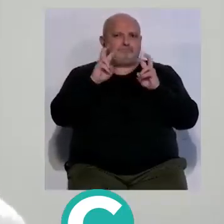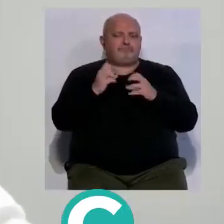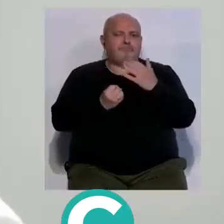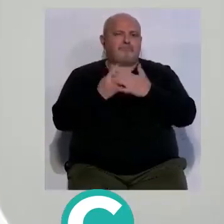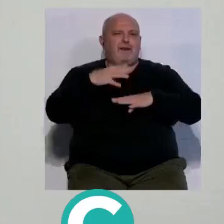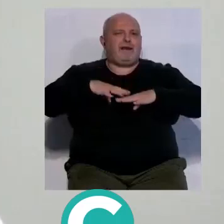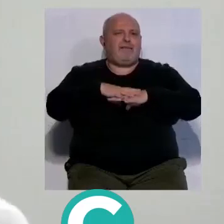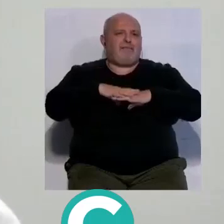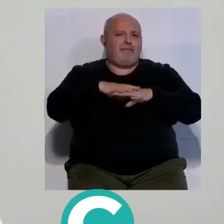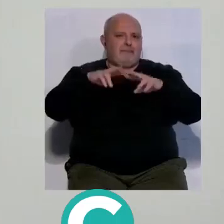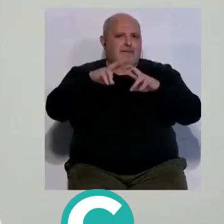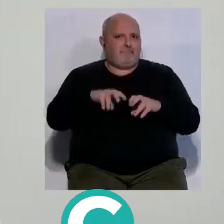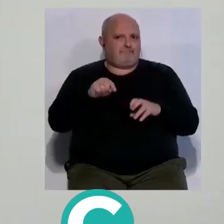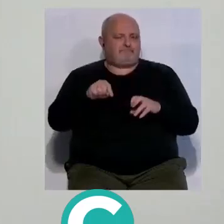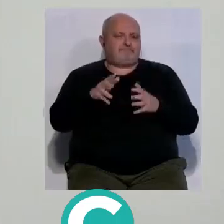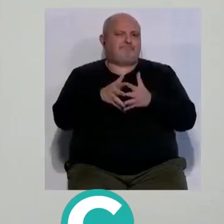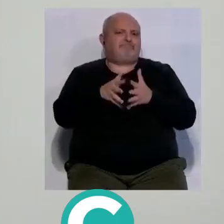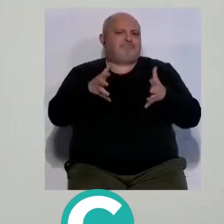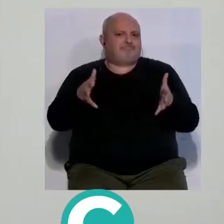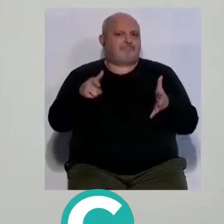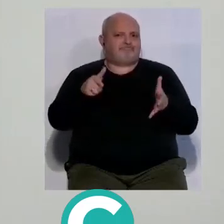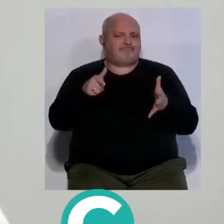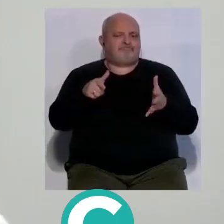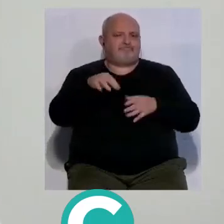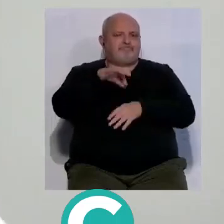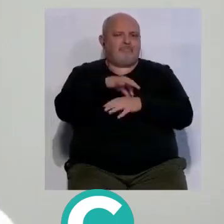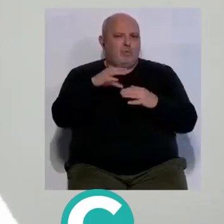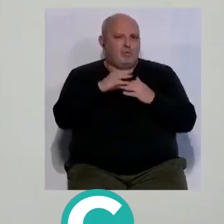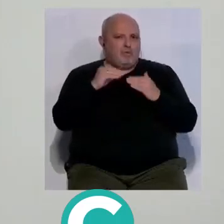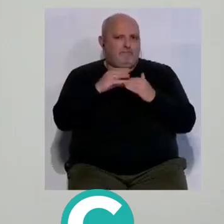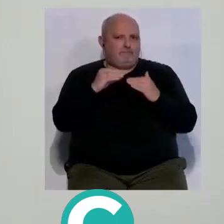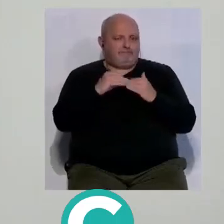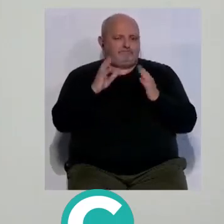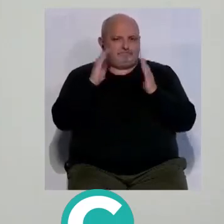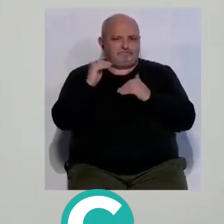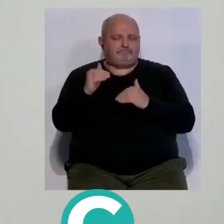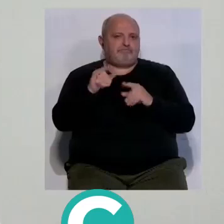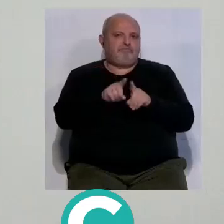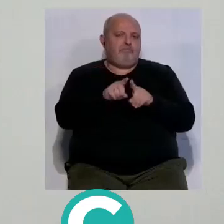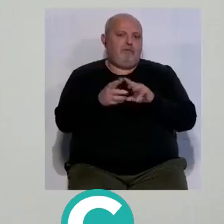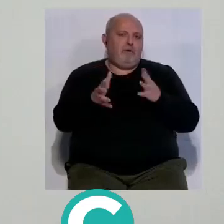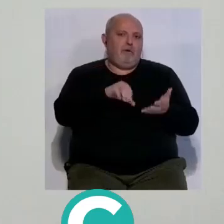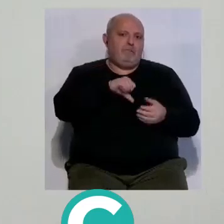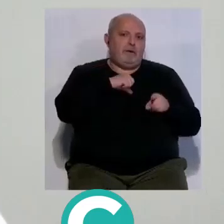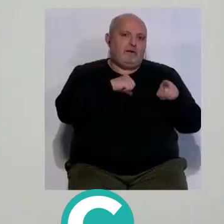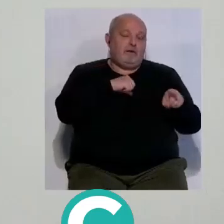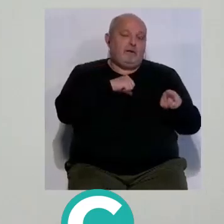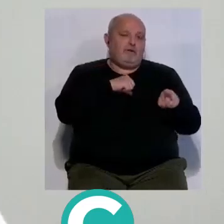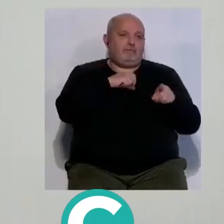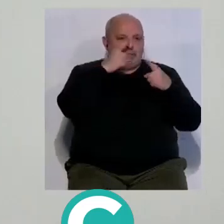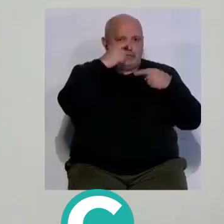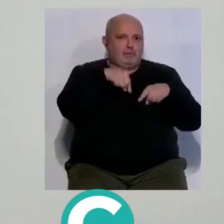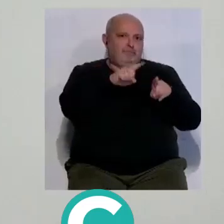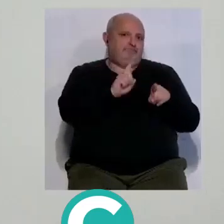una red de investigación para aumentar el número de pacientes a los que podíamos asistir. No es lo mismo que cada hospital, por su cuenta,